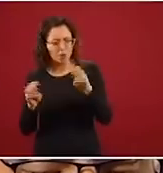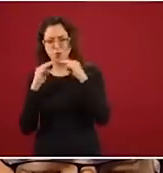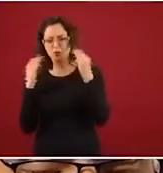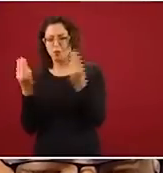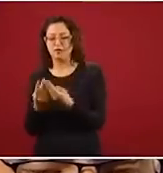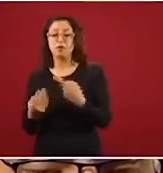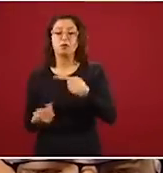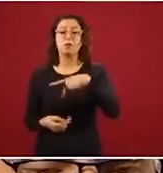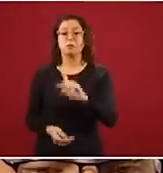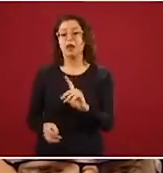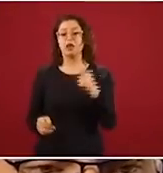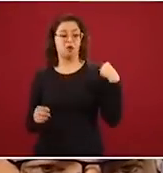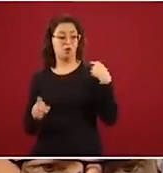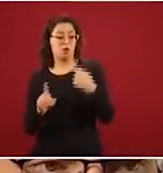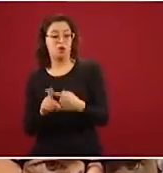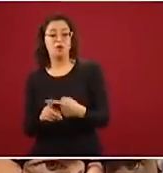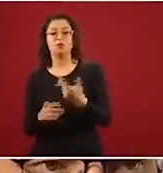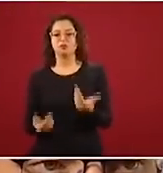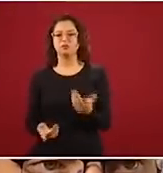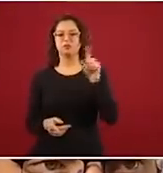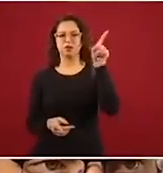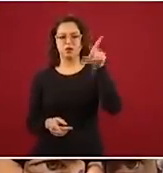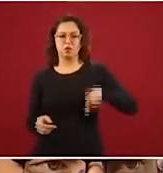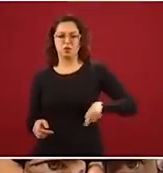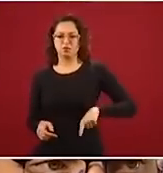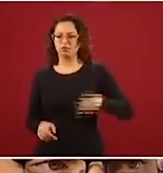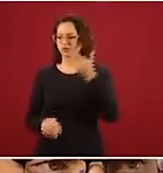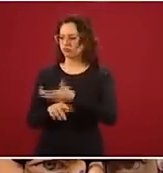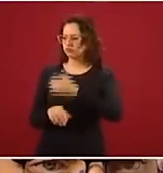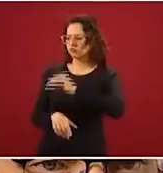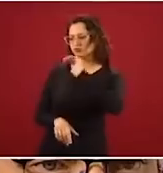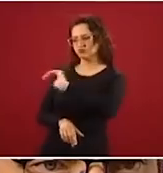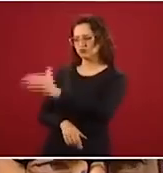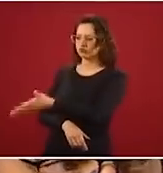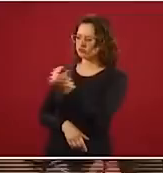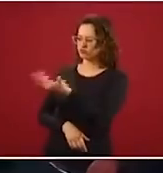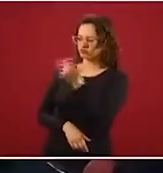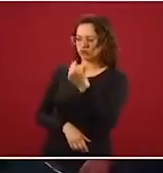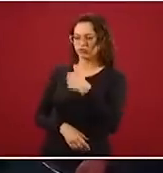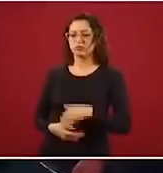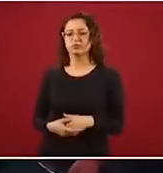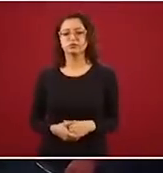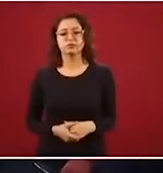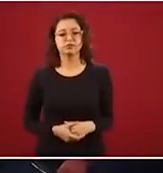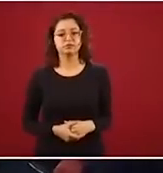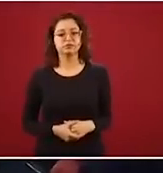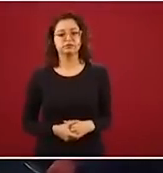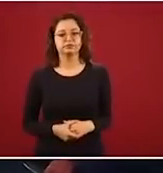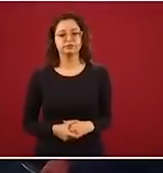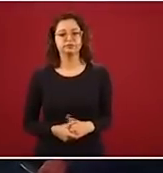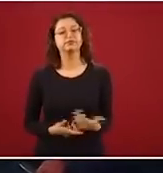van 38 personas que han sido reclamadas por el gobierno de Estados Unidos y que entonces, pues, antes se han no entregado. Extraditábamos y ahora ya